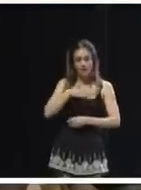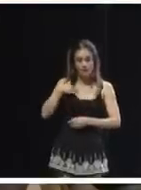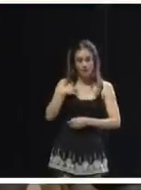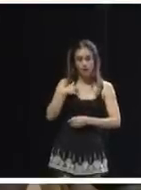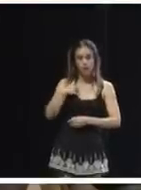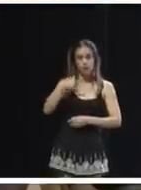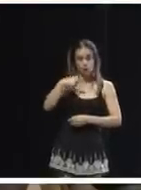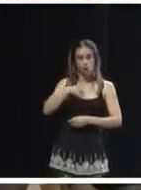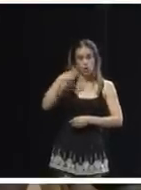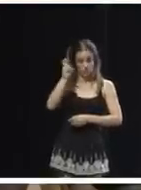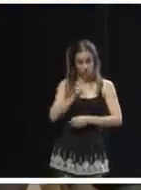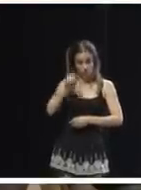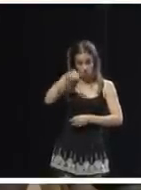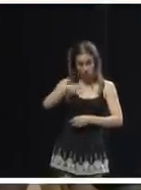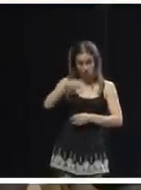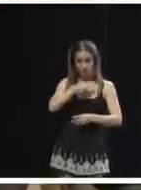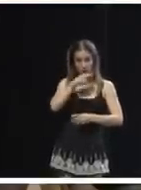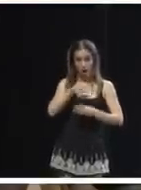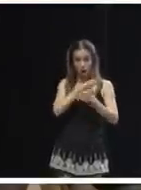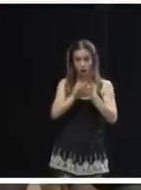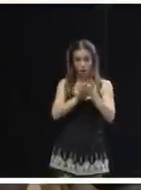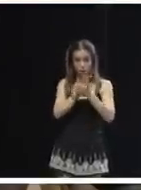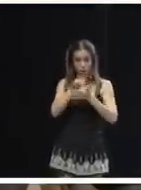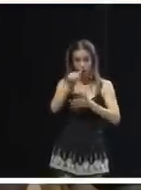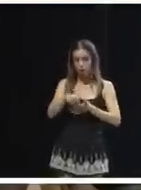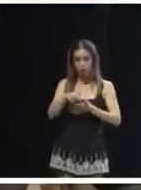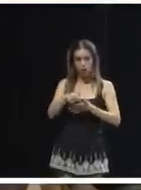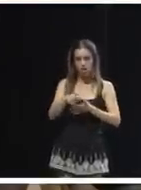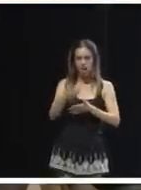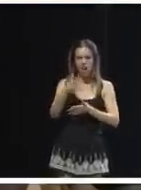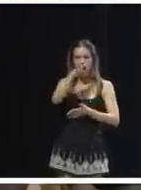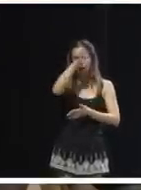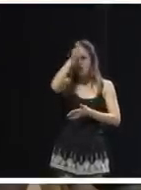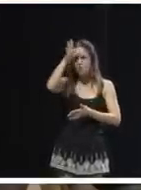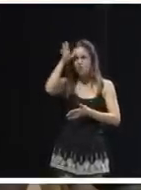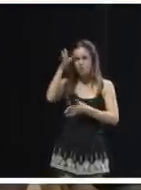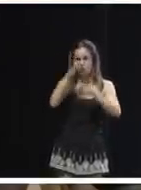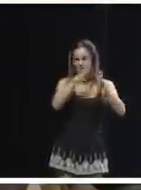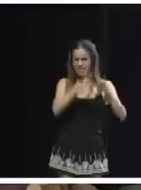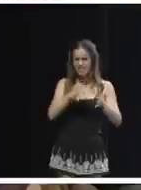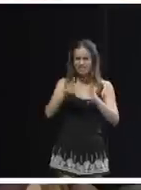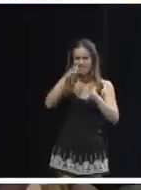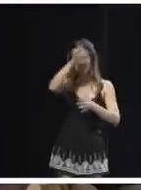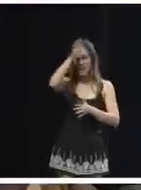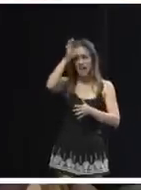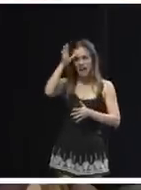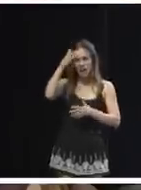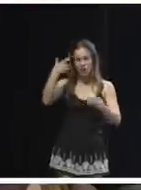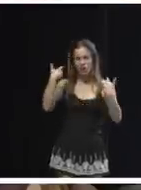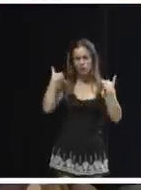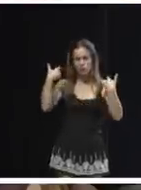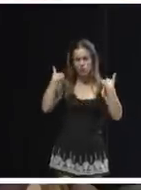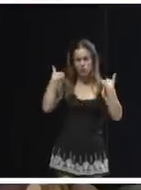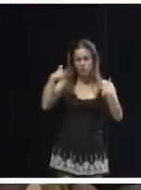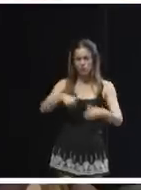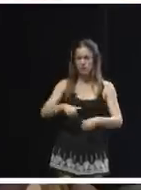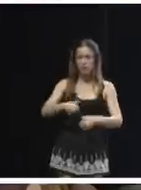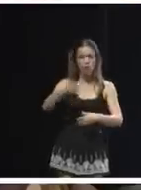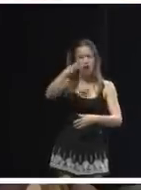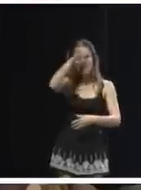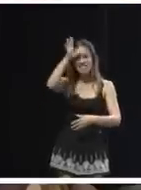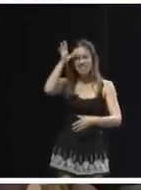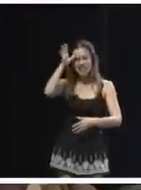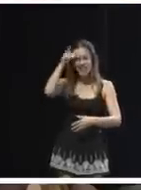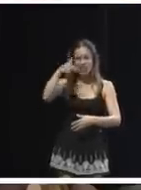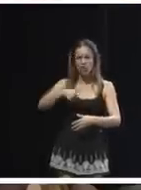hablaros de la ola de calor que estamos sufriendo. Una ola de calor que habla